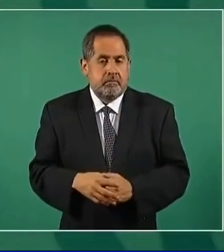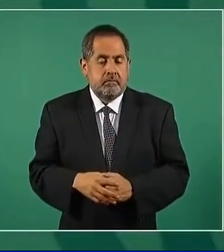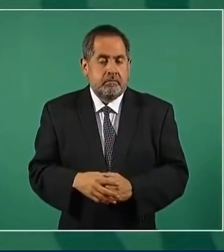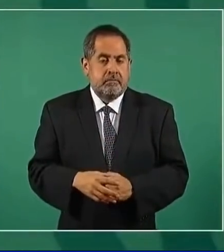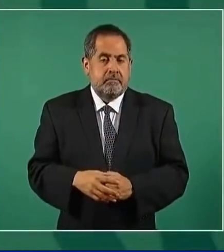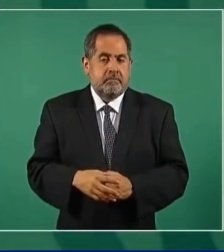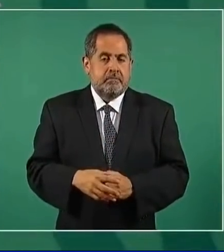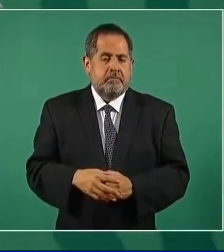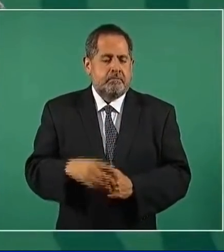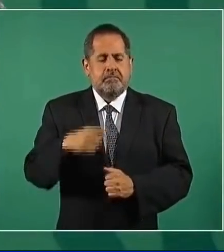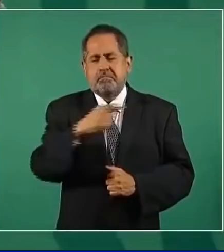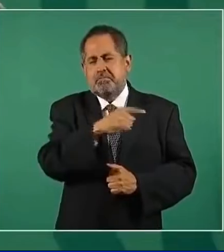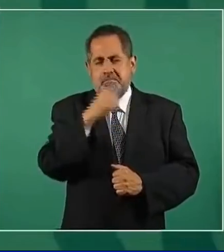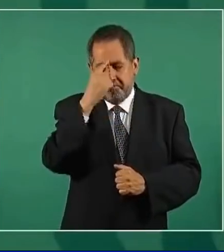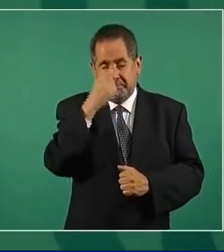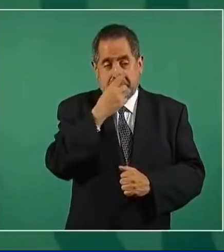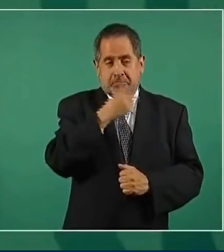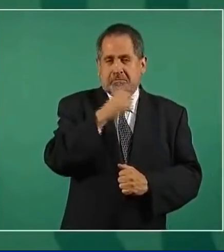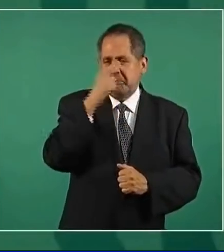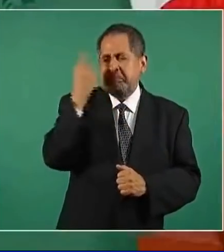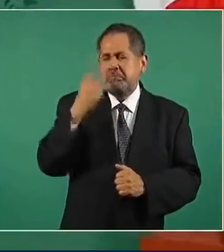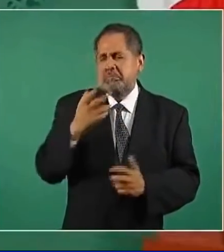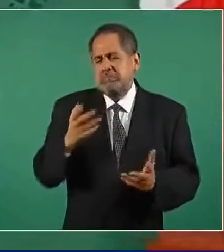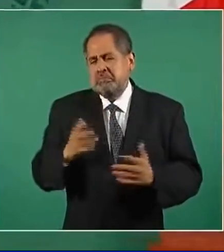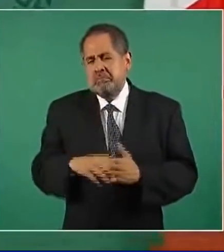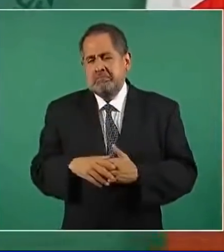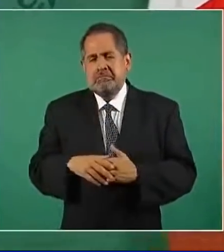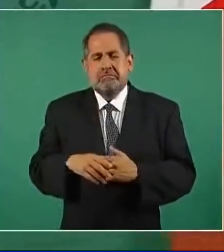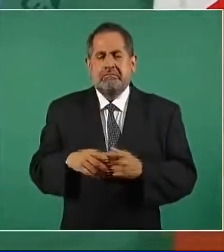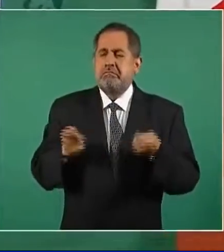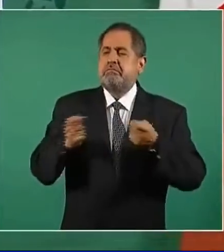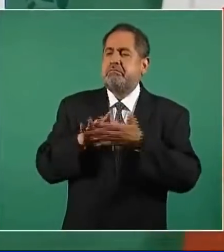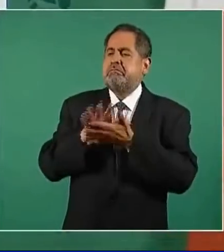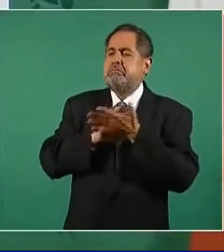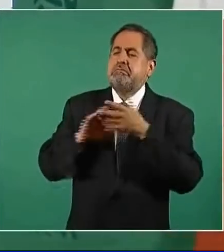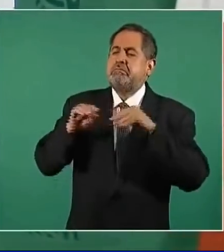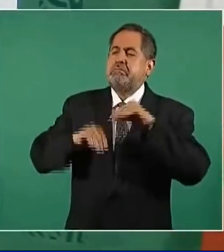es muy fácil de manipular